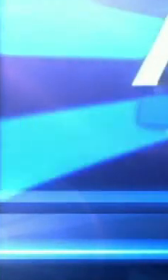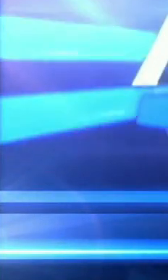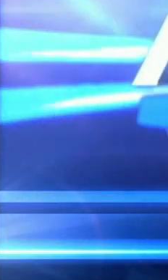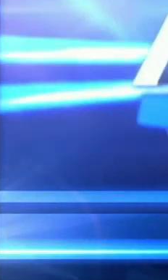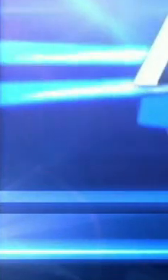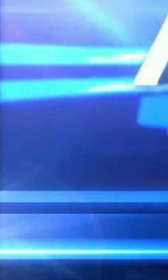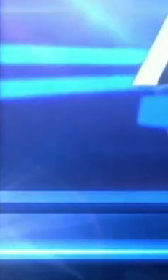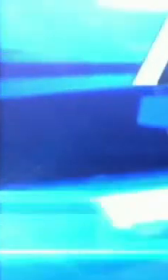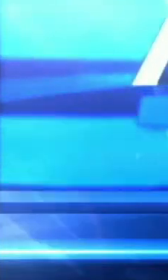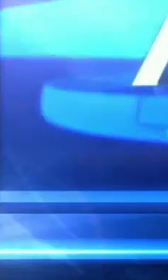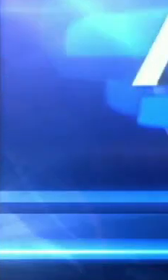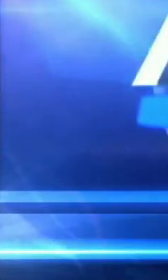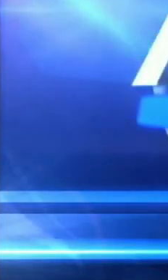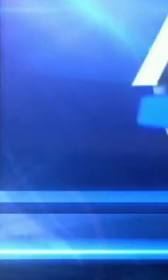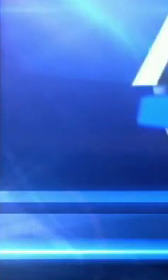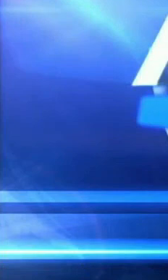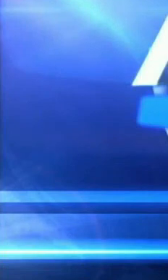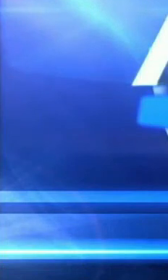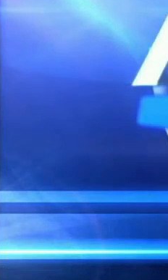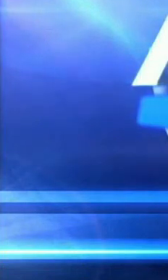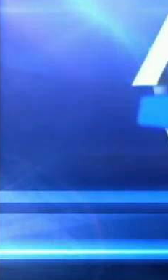comunidad.